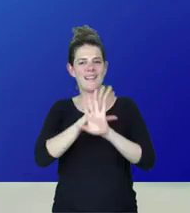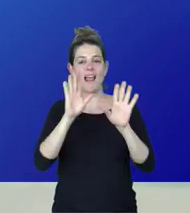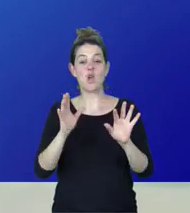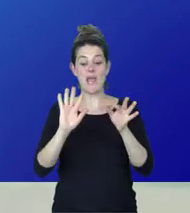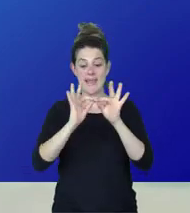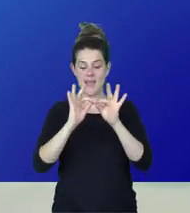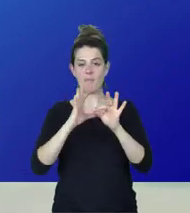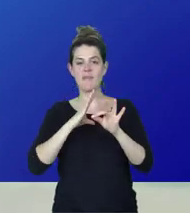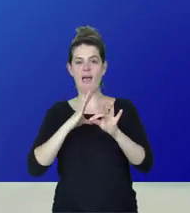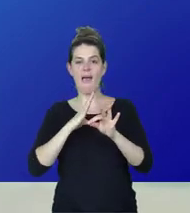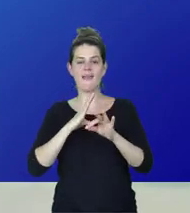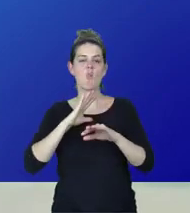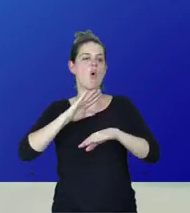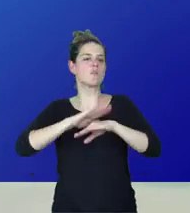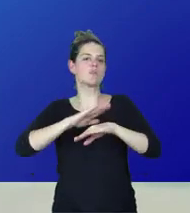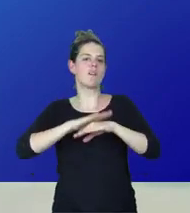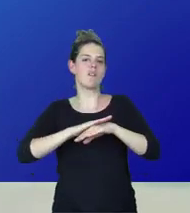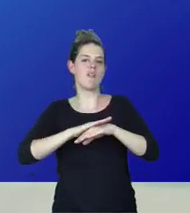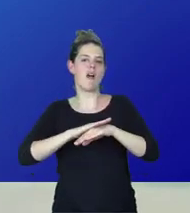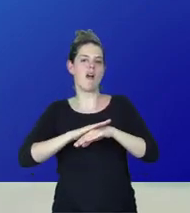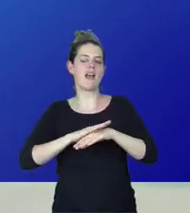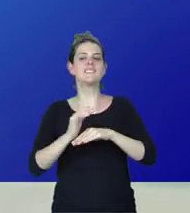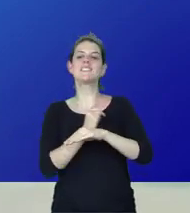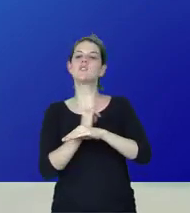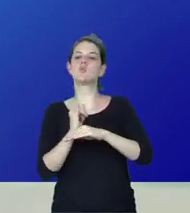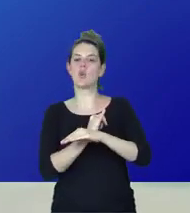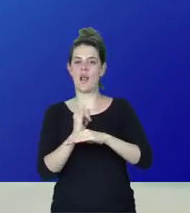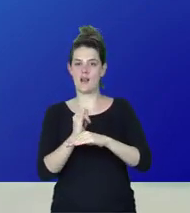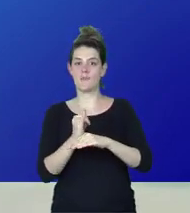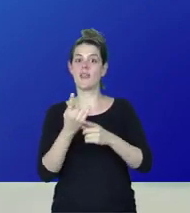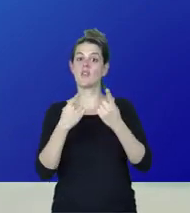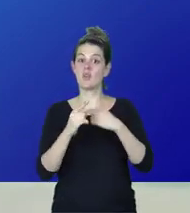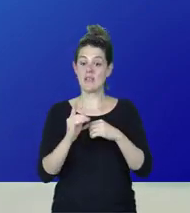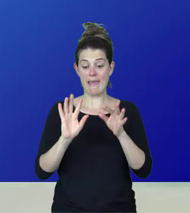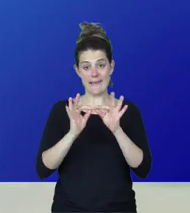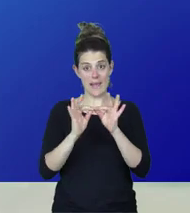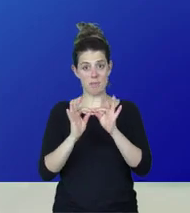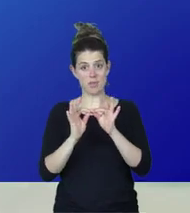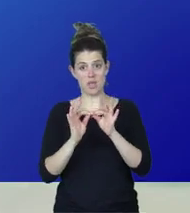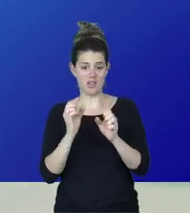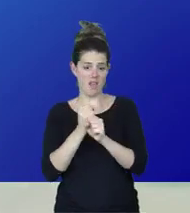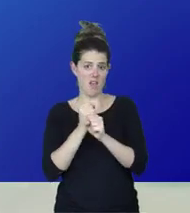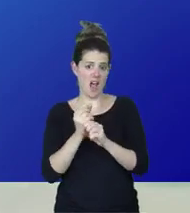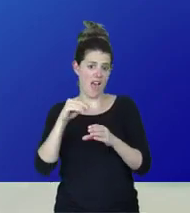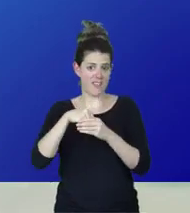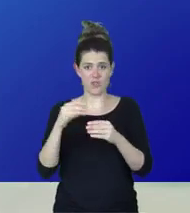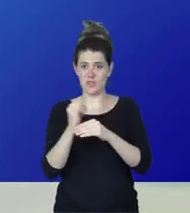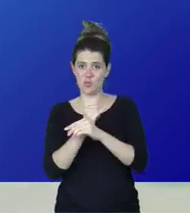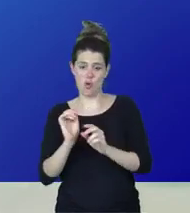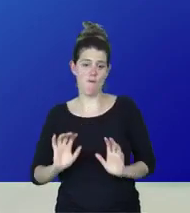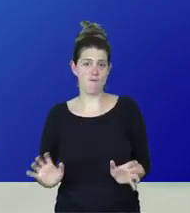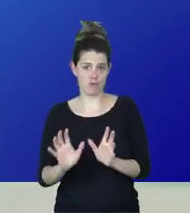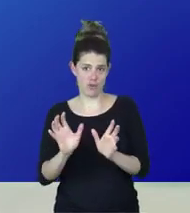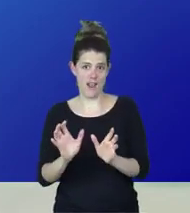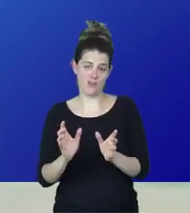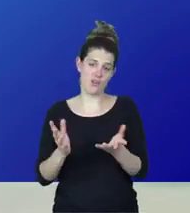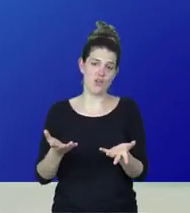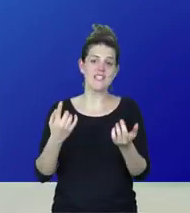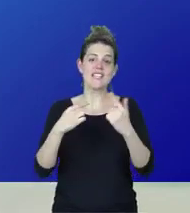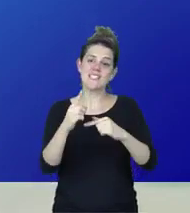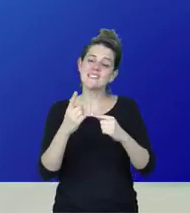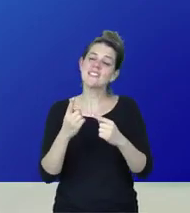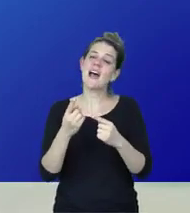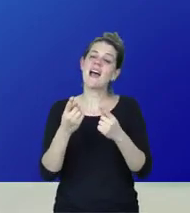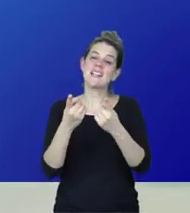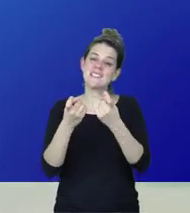institucional y que como funcionario de la institución necesita tener un buen intercambio con el resto de los agentes de la